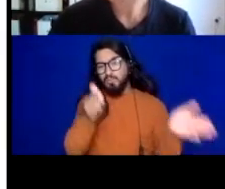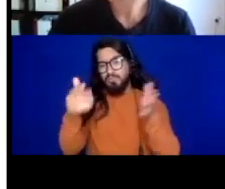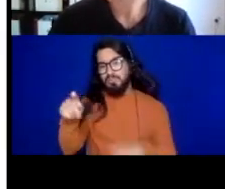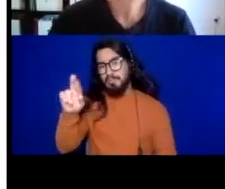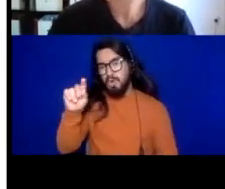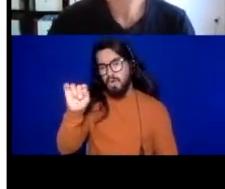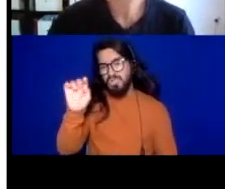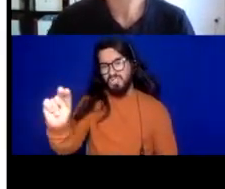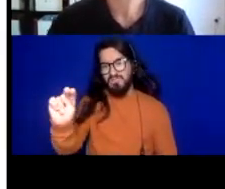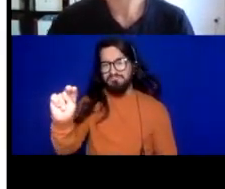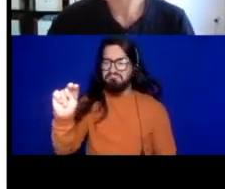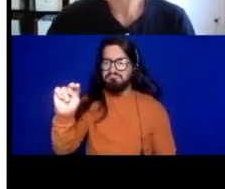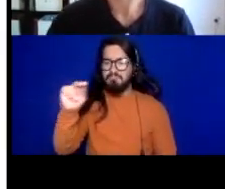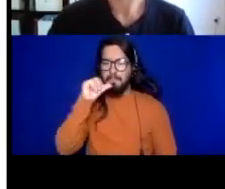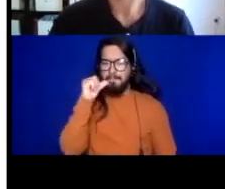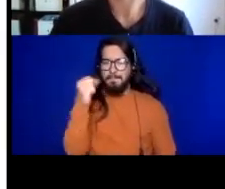ProtonMail.